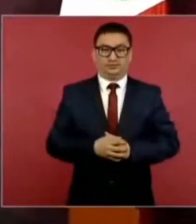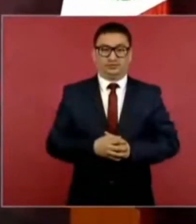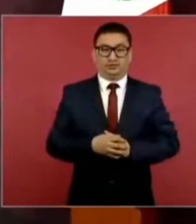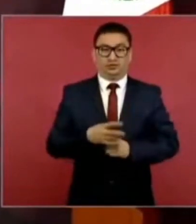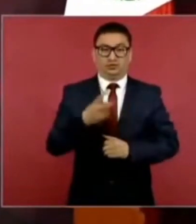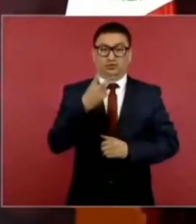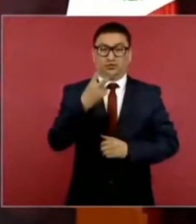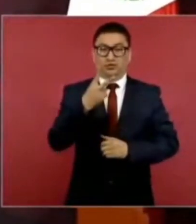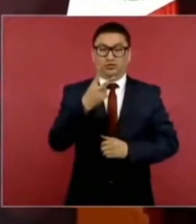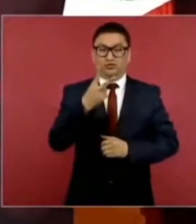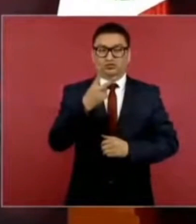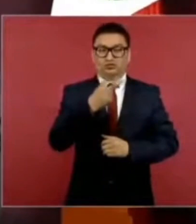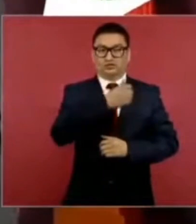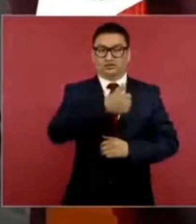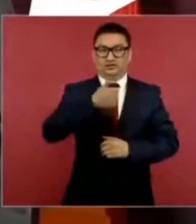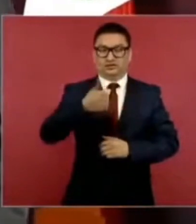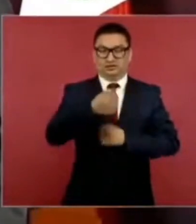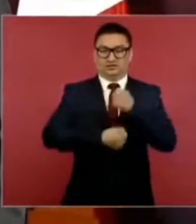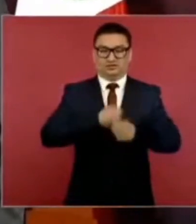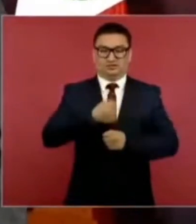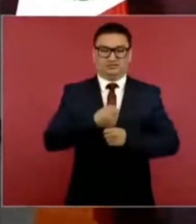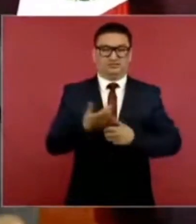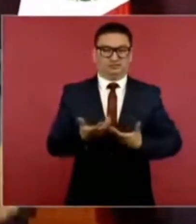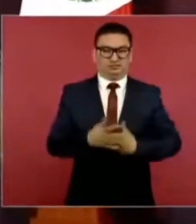2 por año.